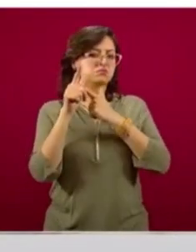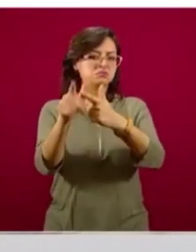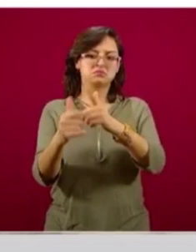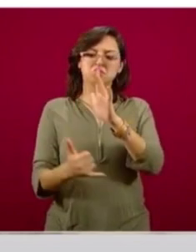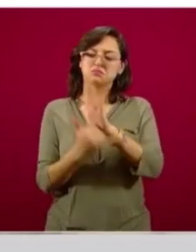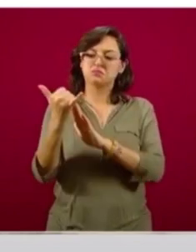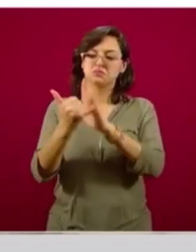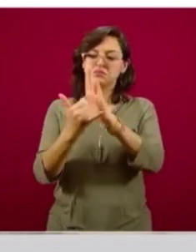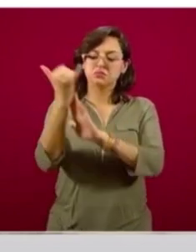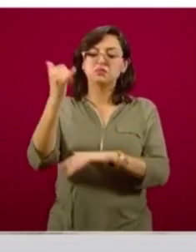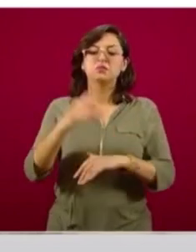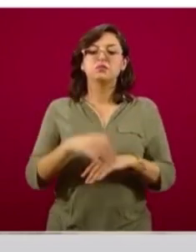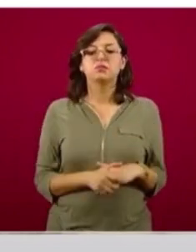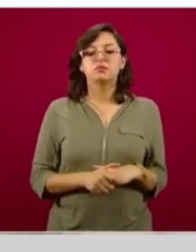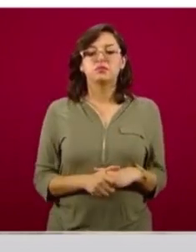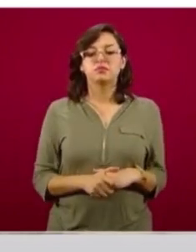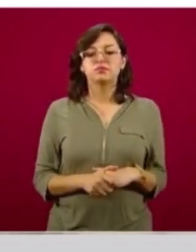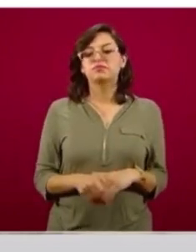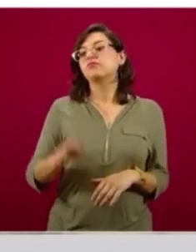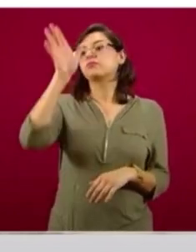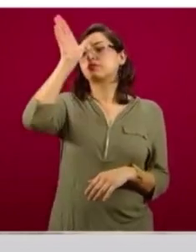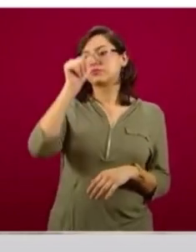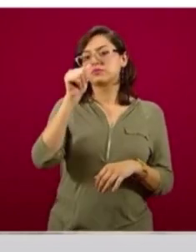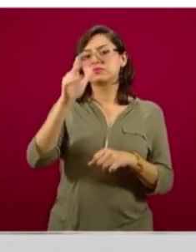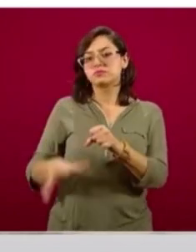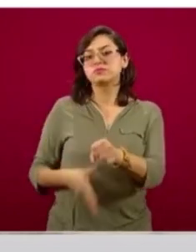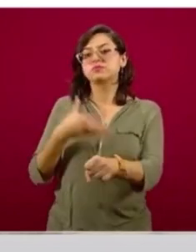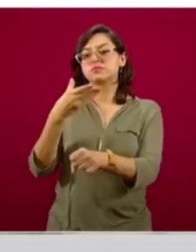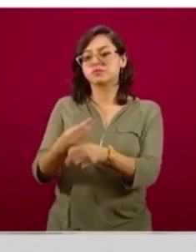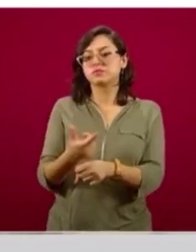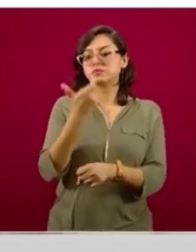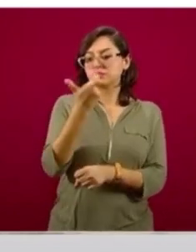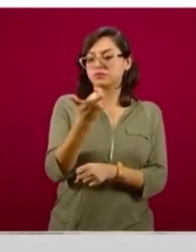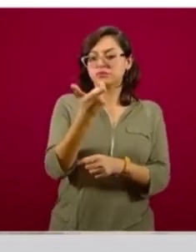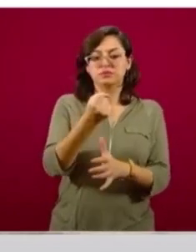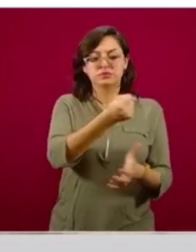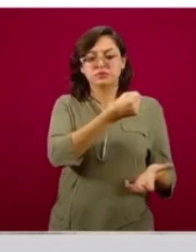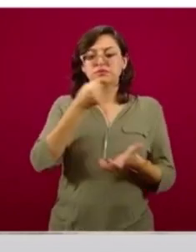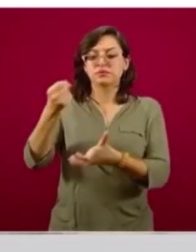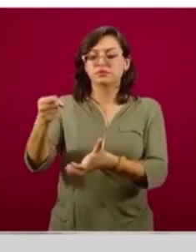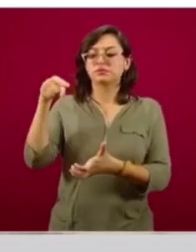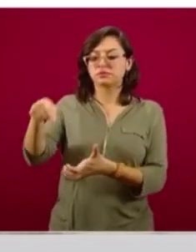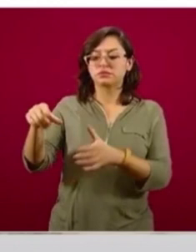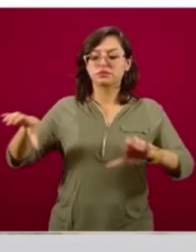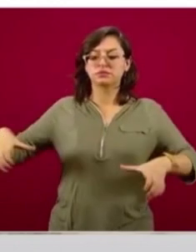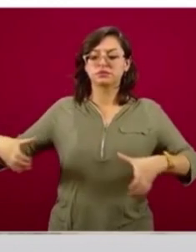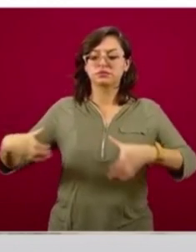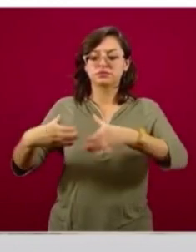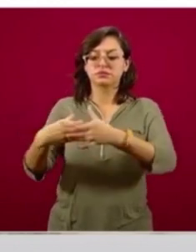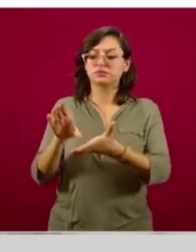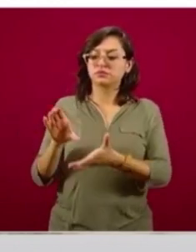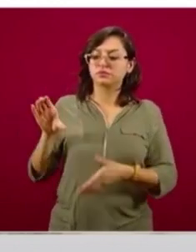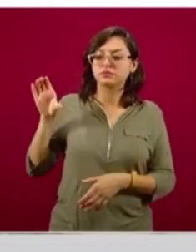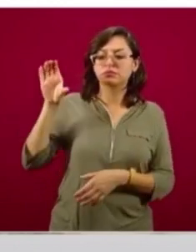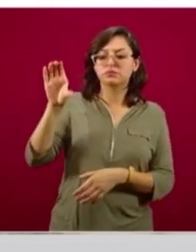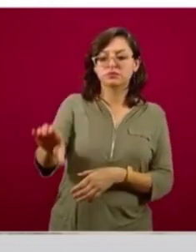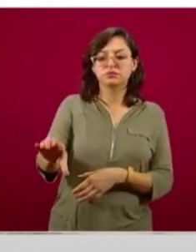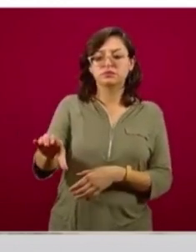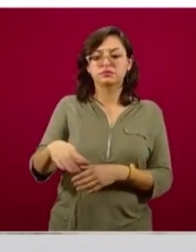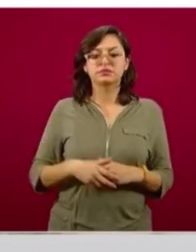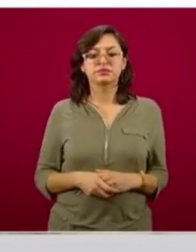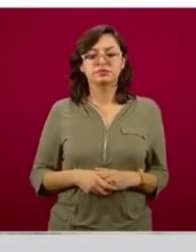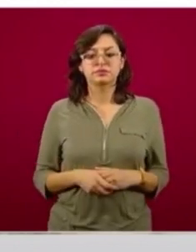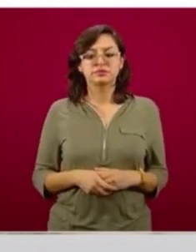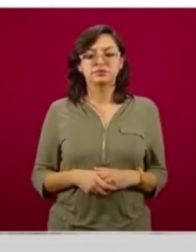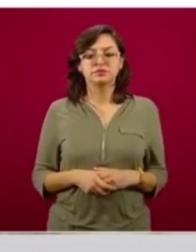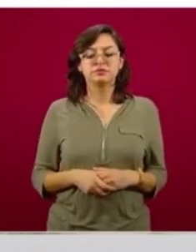son convenios de subsidios, les llega el dinero directamente al municipio y ellos son